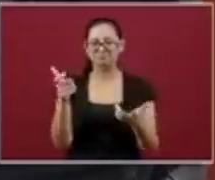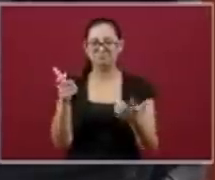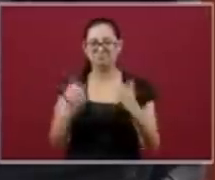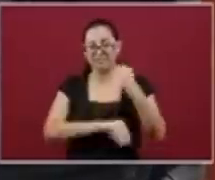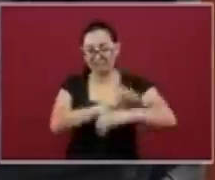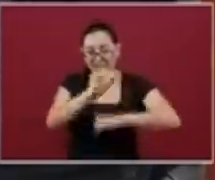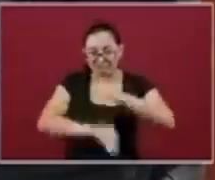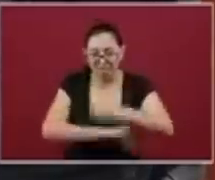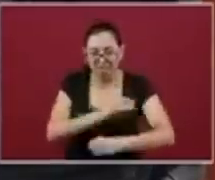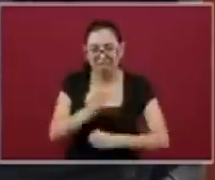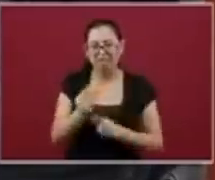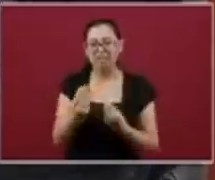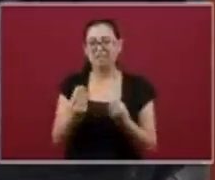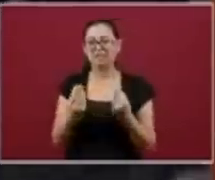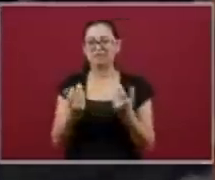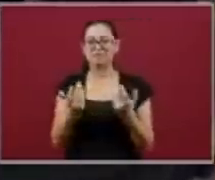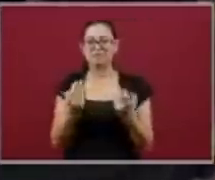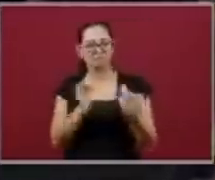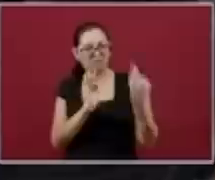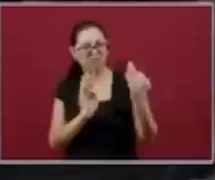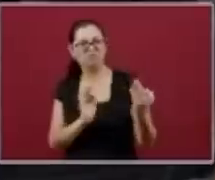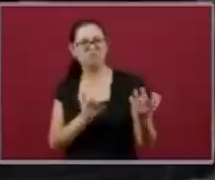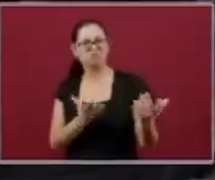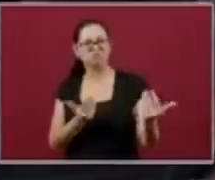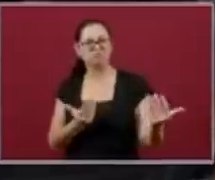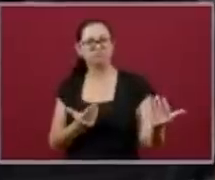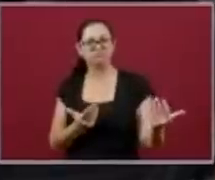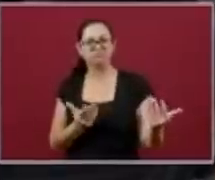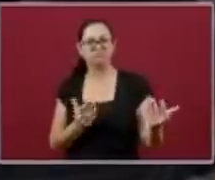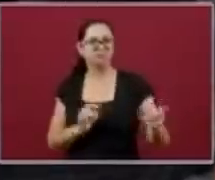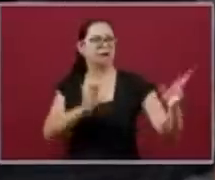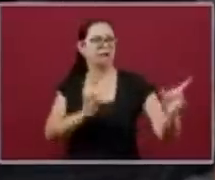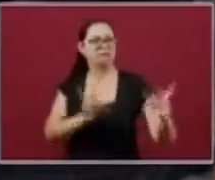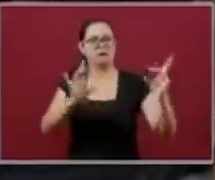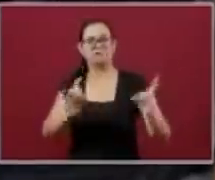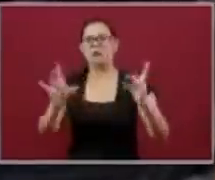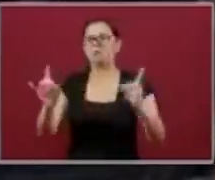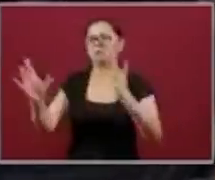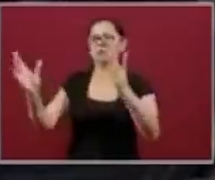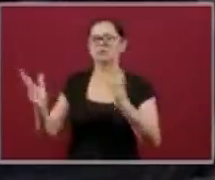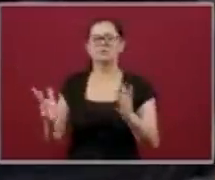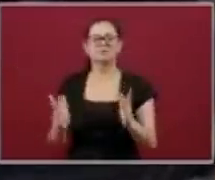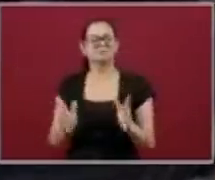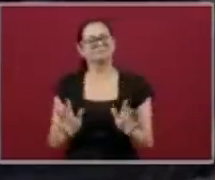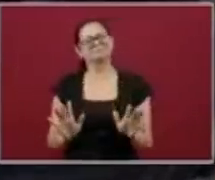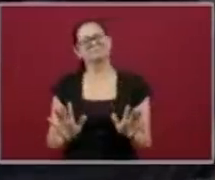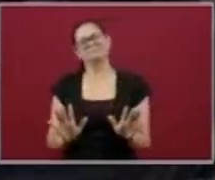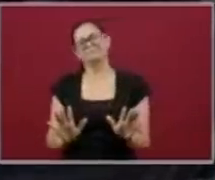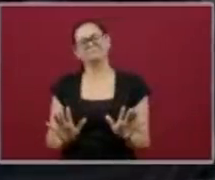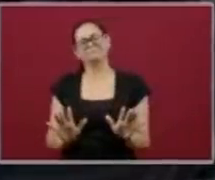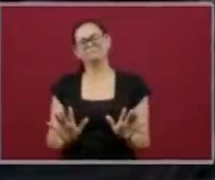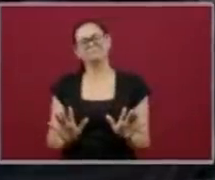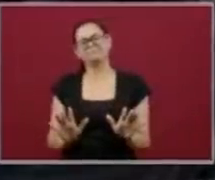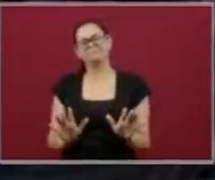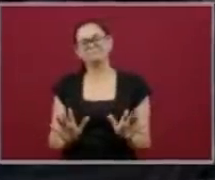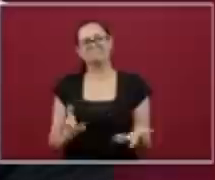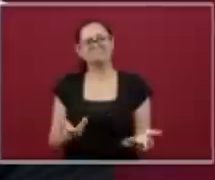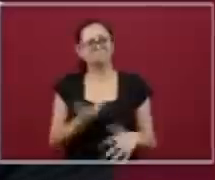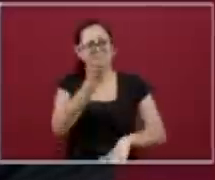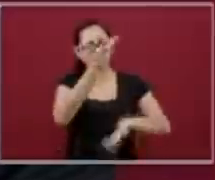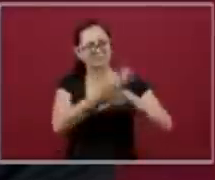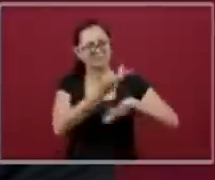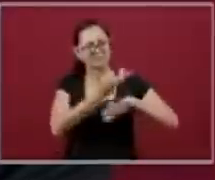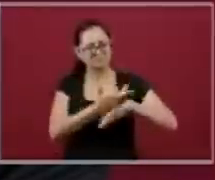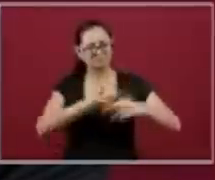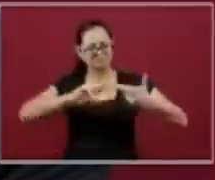pelearnos o abrir frentes por todo. Acabo de decir que la relación con Estados Unidos es una